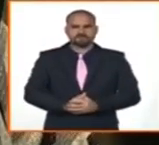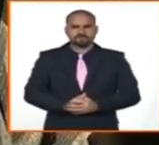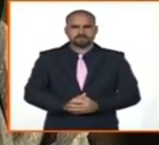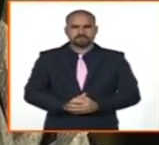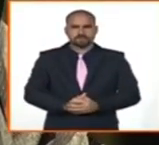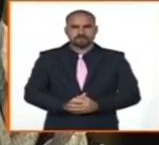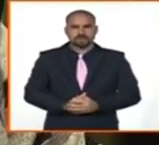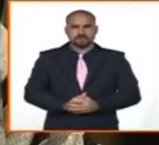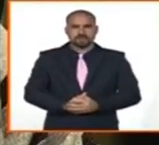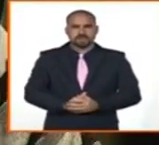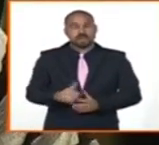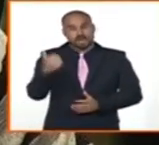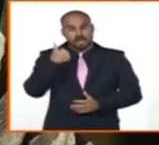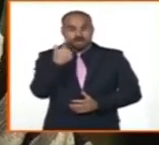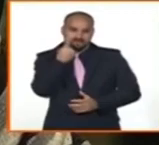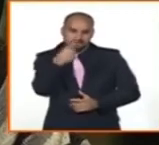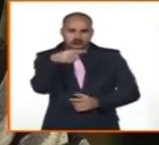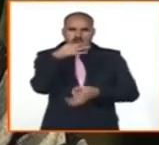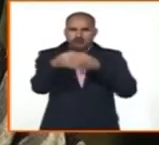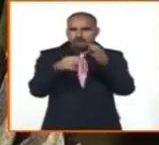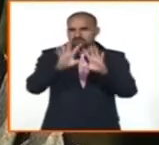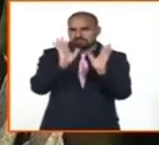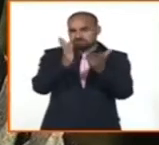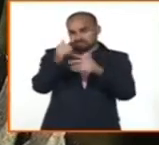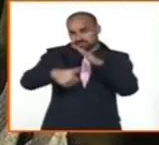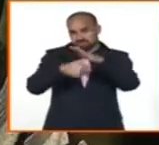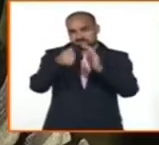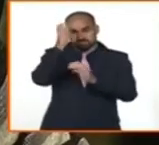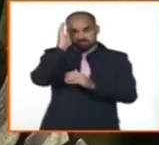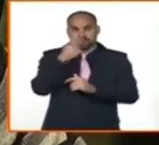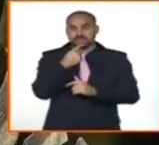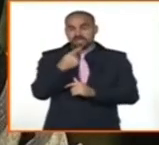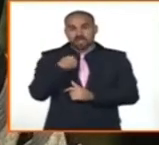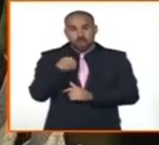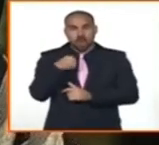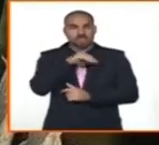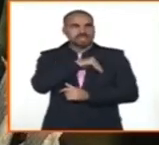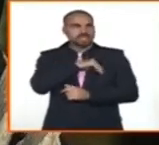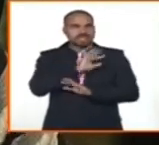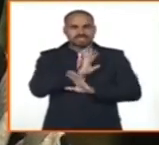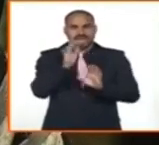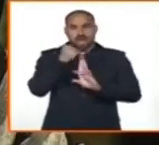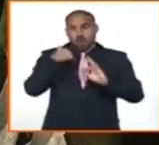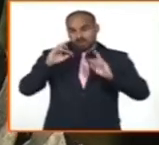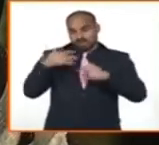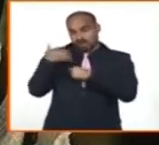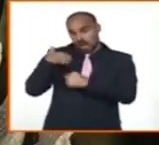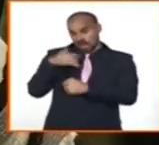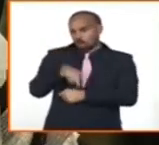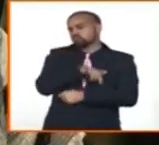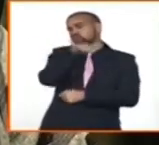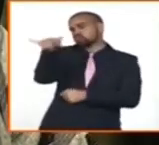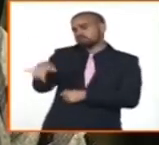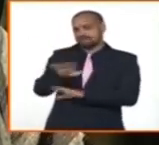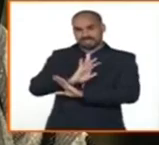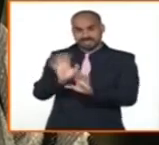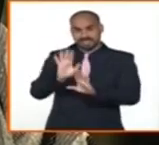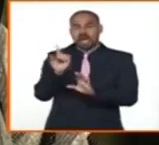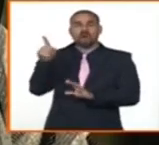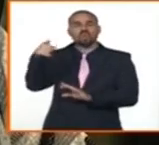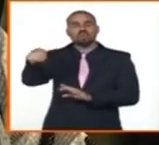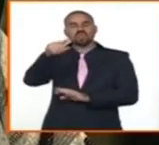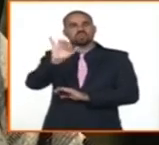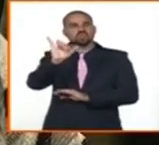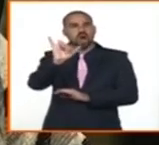hoy, la verdad que el sentimiento con el que yo vuelvo a Buenos Aires es que ustedes están honrando a Fidel en ese